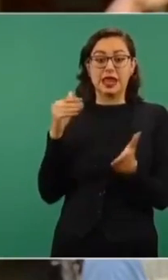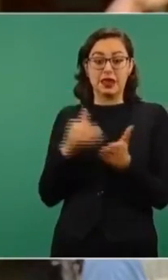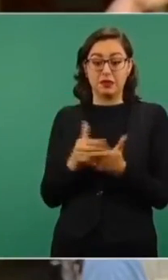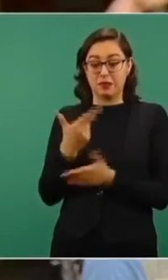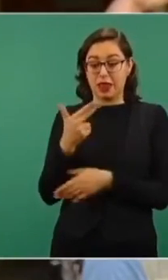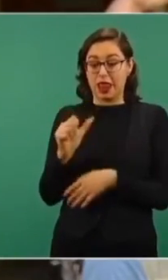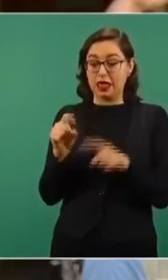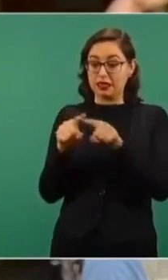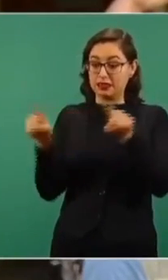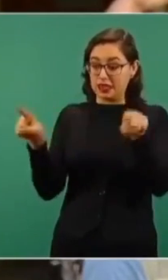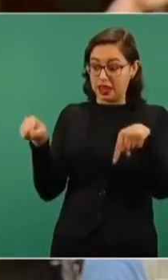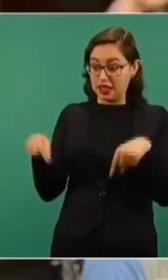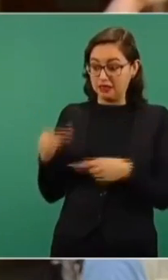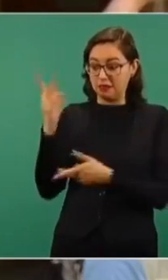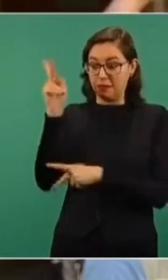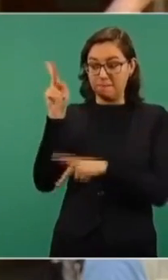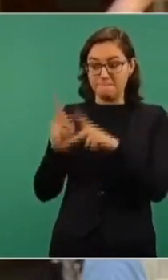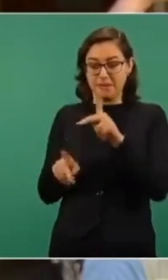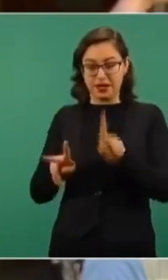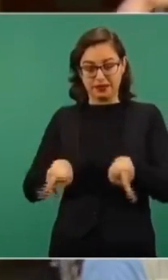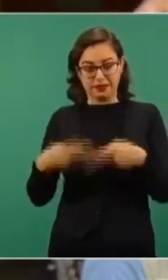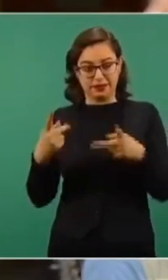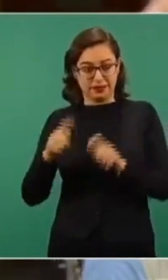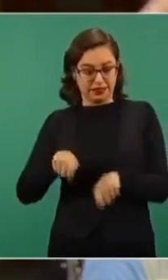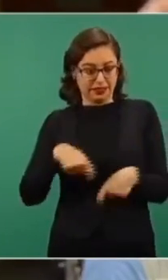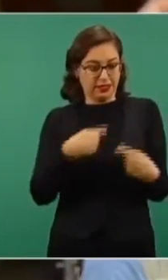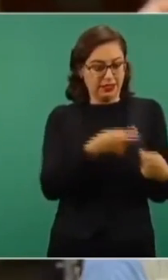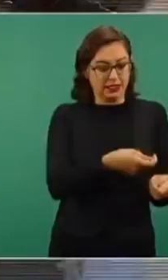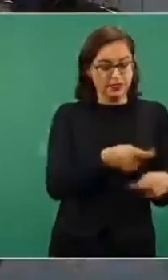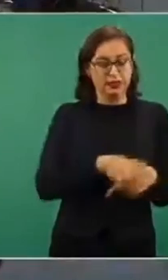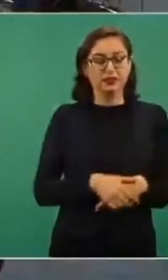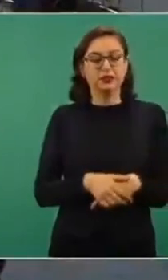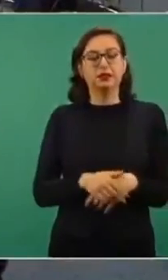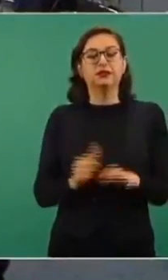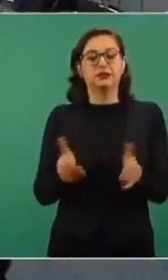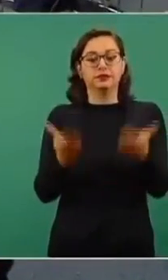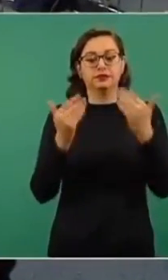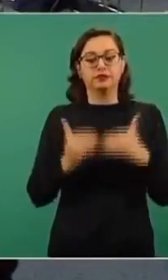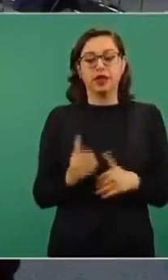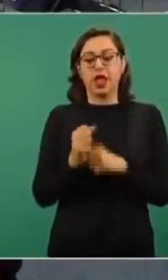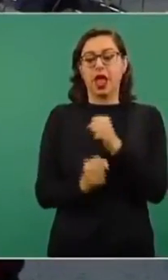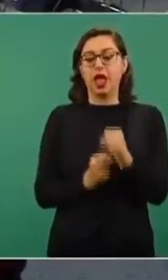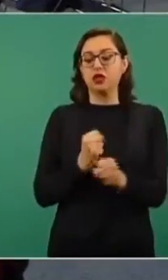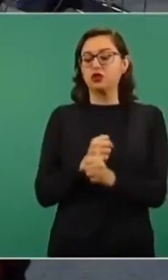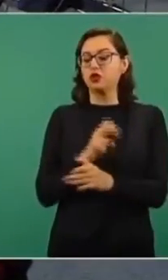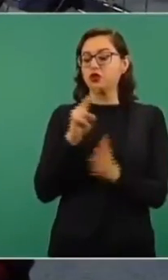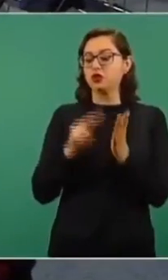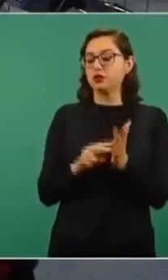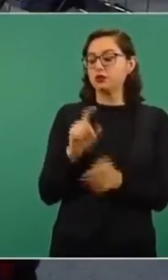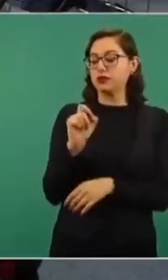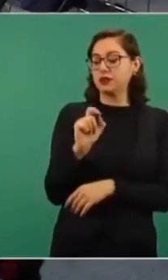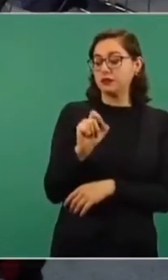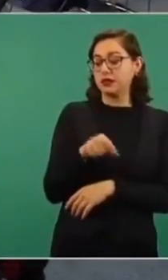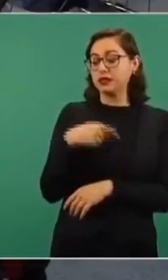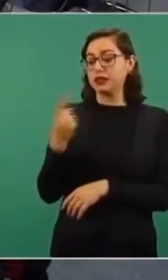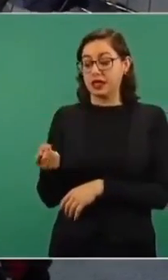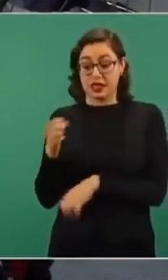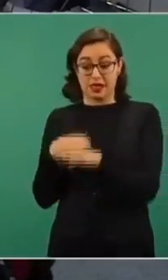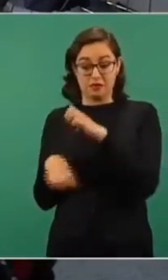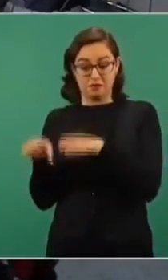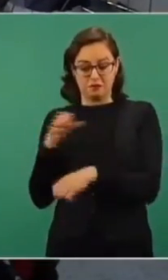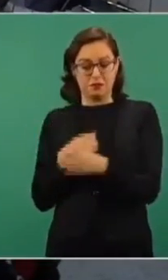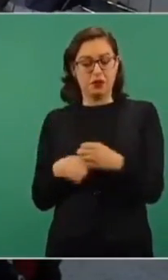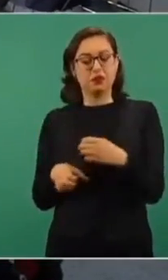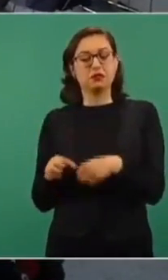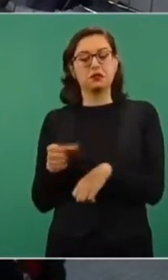estado de Sonora. En el 2020, en octubre de 2020, Bacanora